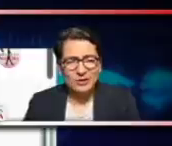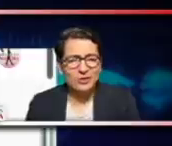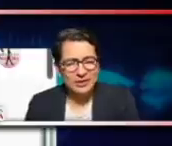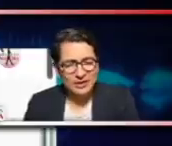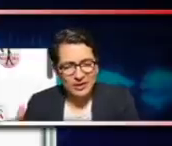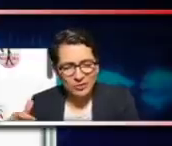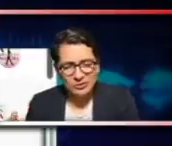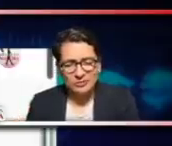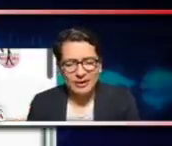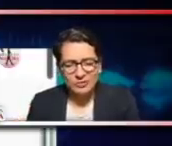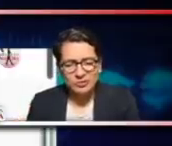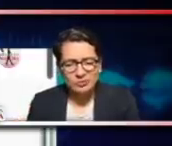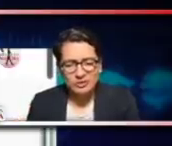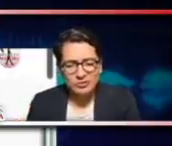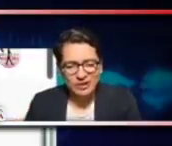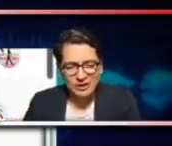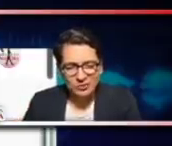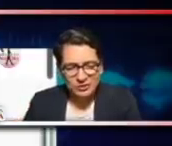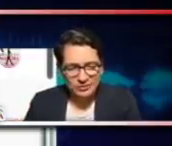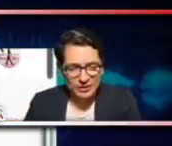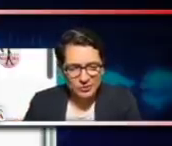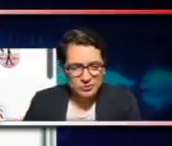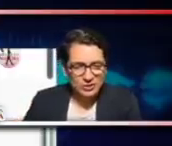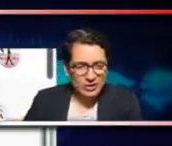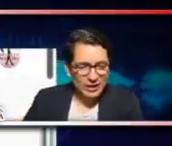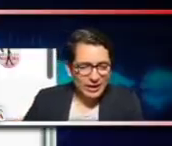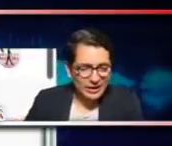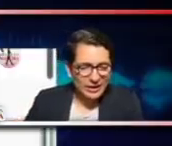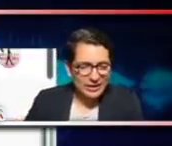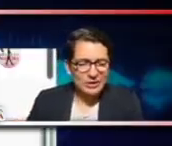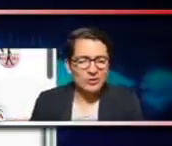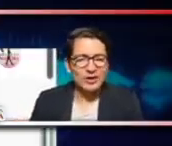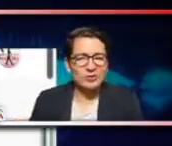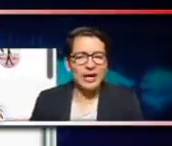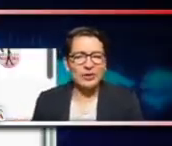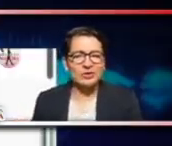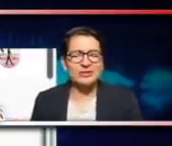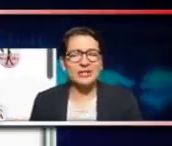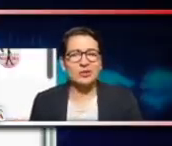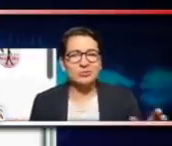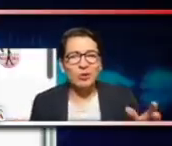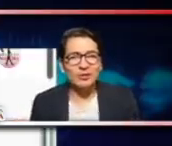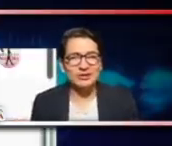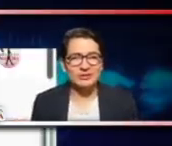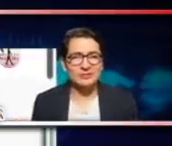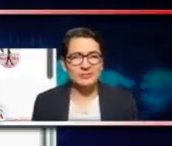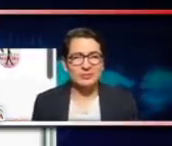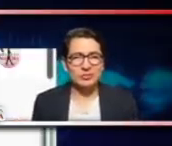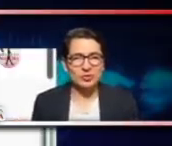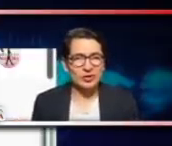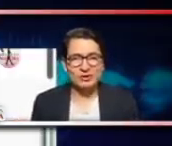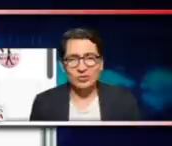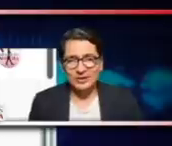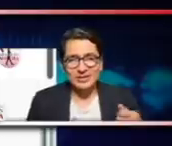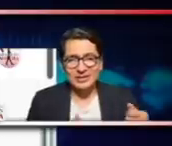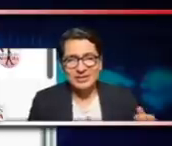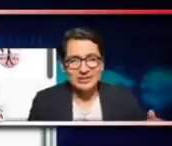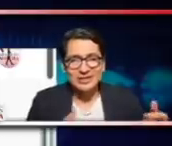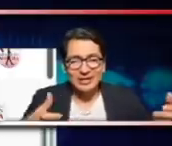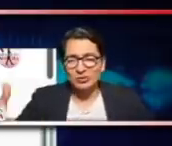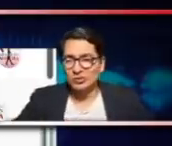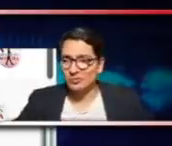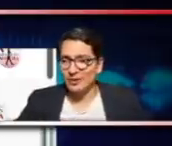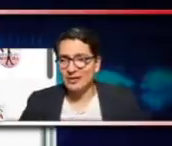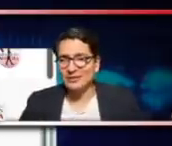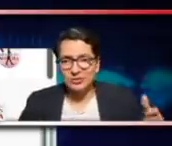conservar el orden quieren conservar los sumisos quieren conservarlos ahí en el lugar donde están los pobres donde donde se